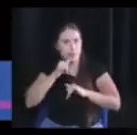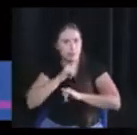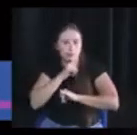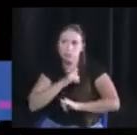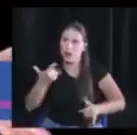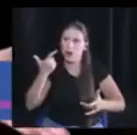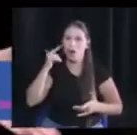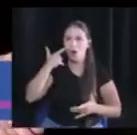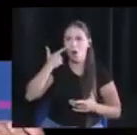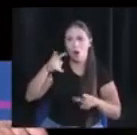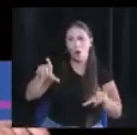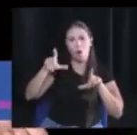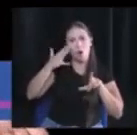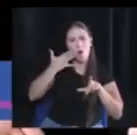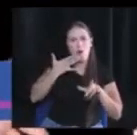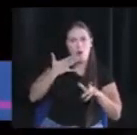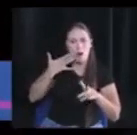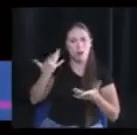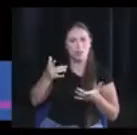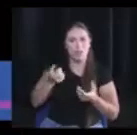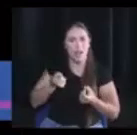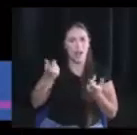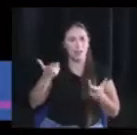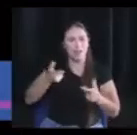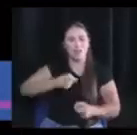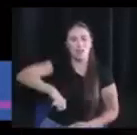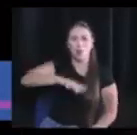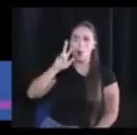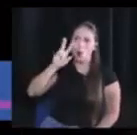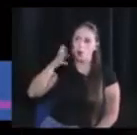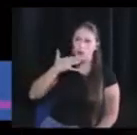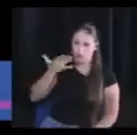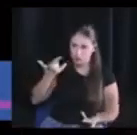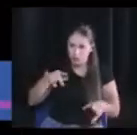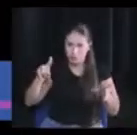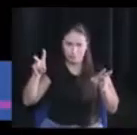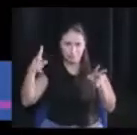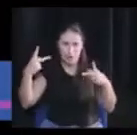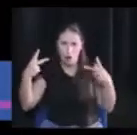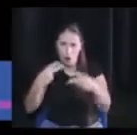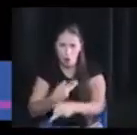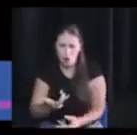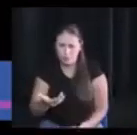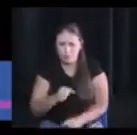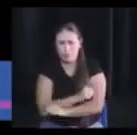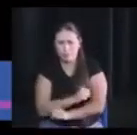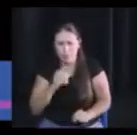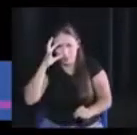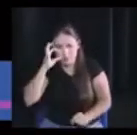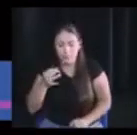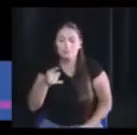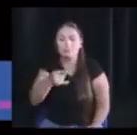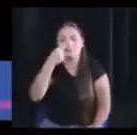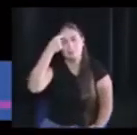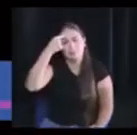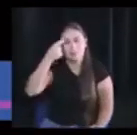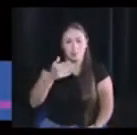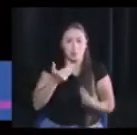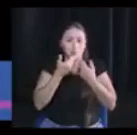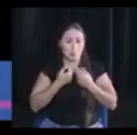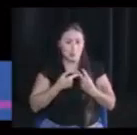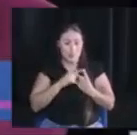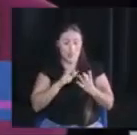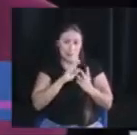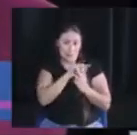que ahora han hecho una contribución tal que ahora toda la sociedad los conoce diciendo, esto no puede ser. ¿Vos qué pensás? Tu pregunta tiene dos partes,